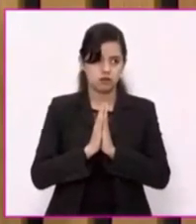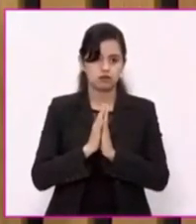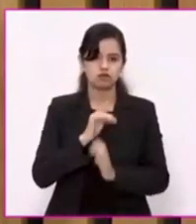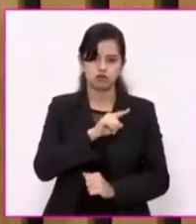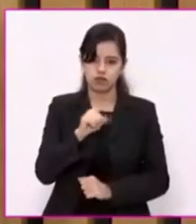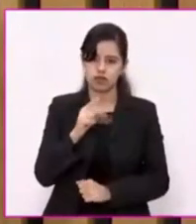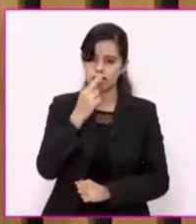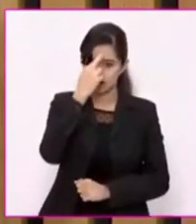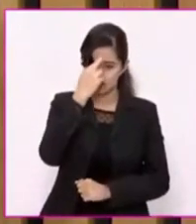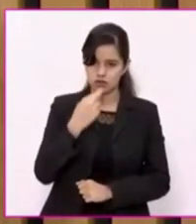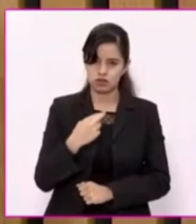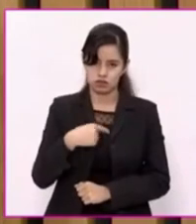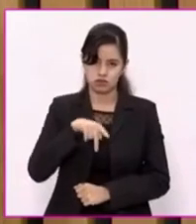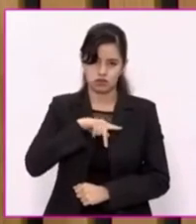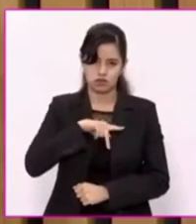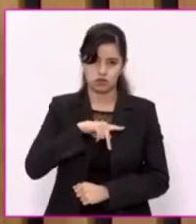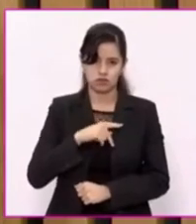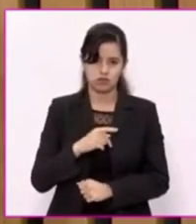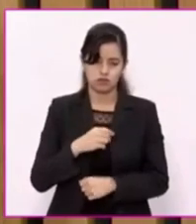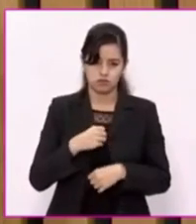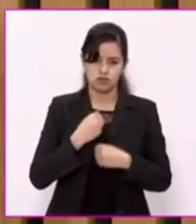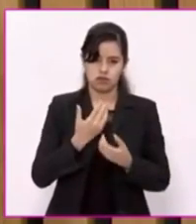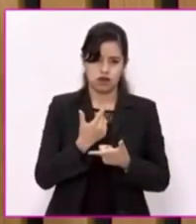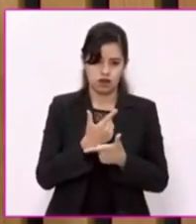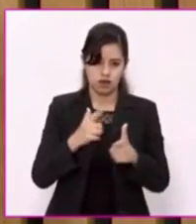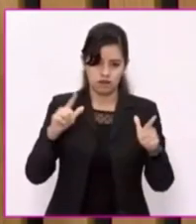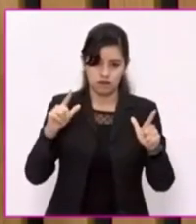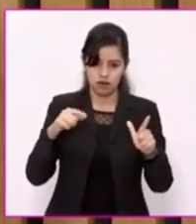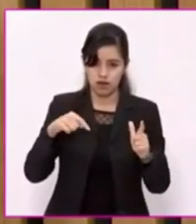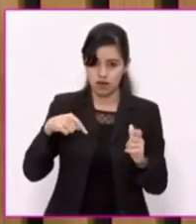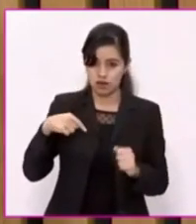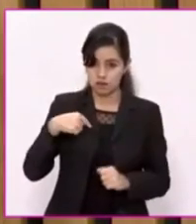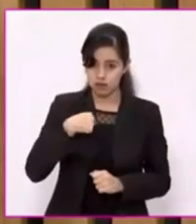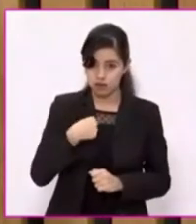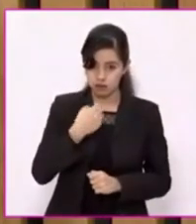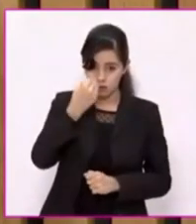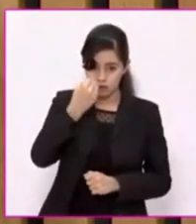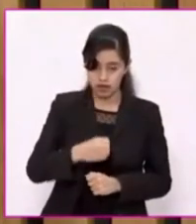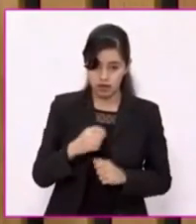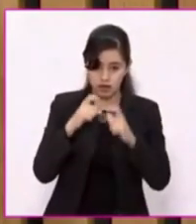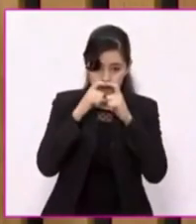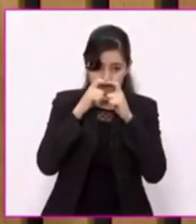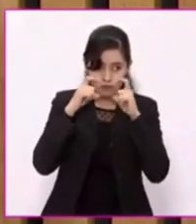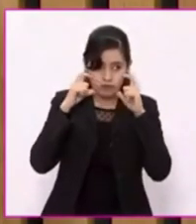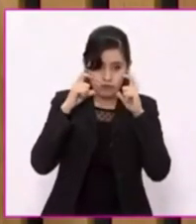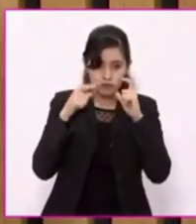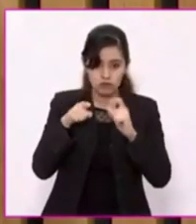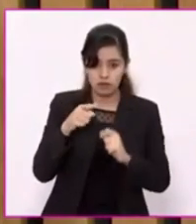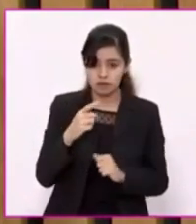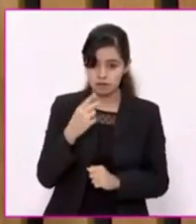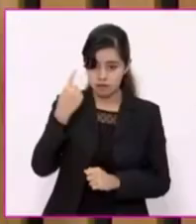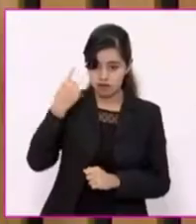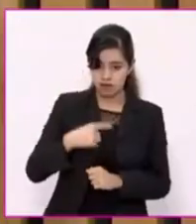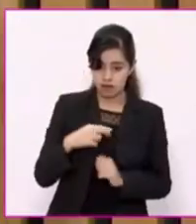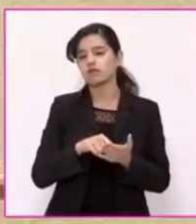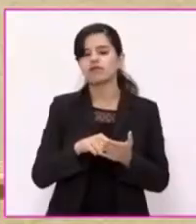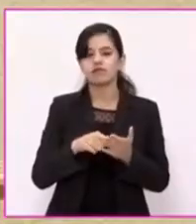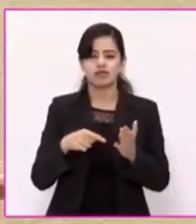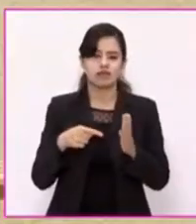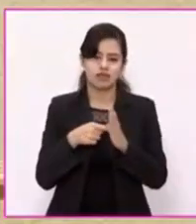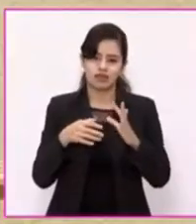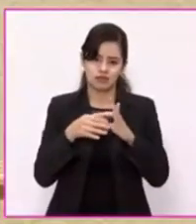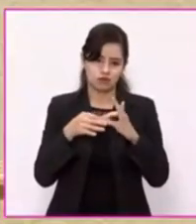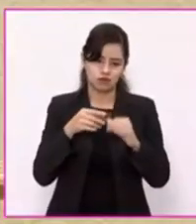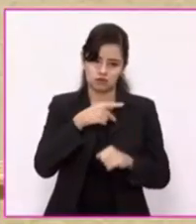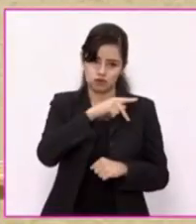respeten mi derecho constitucional de libre manifestación, que no me obliga a estar amordazado y usted no me puede imponer un reglamento de su institución. De